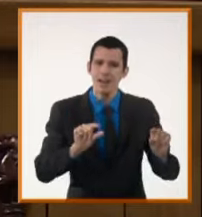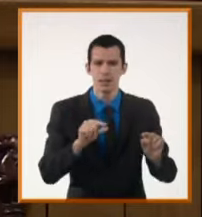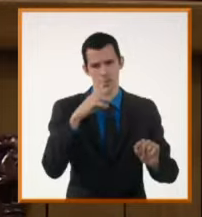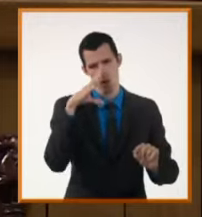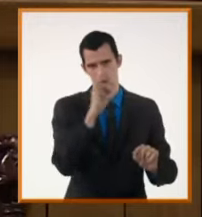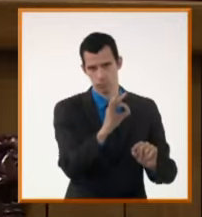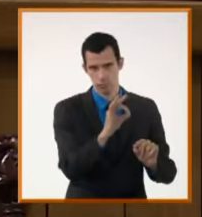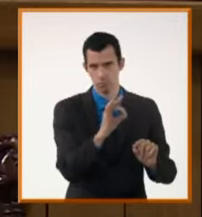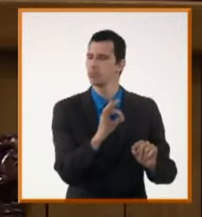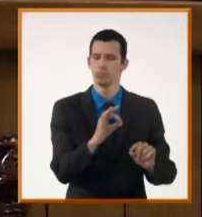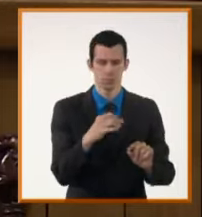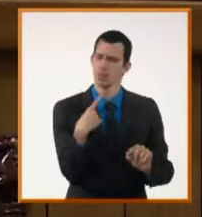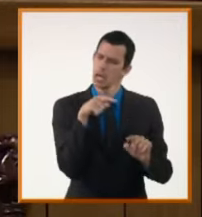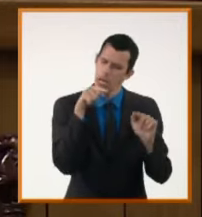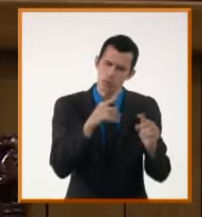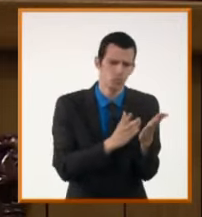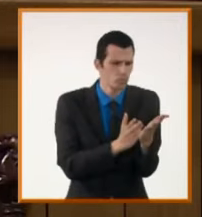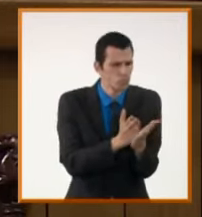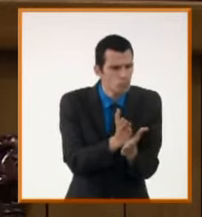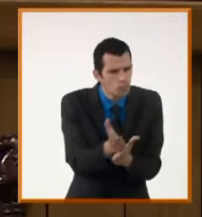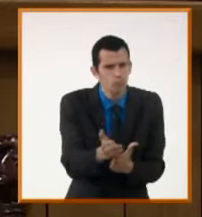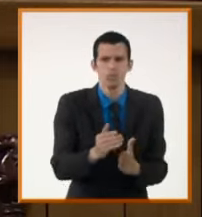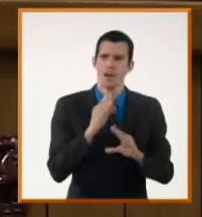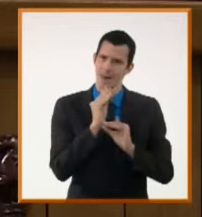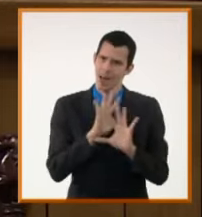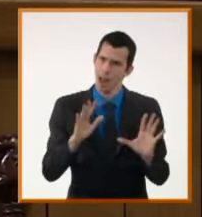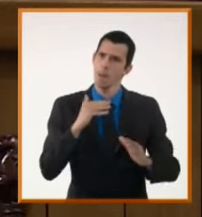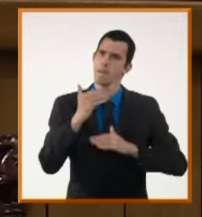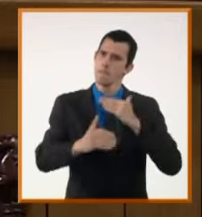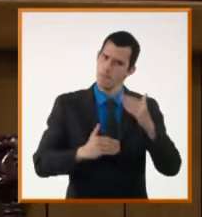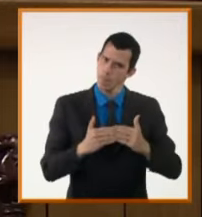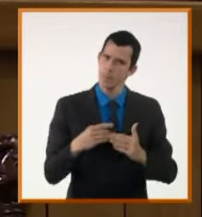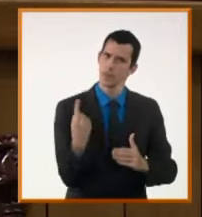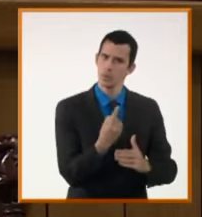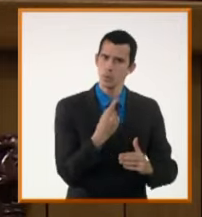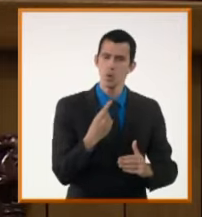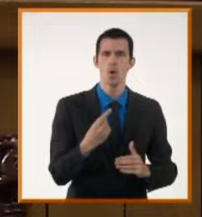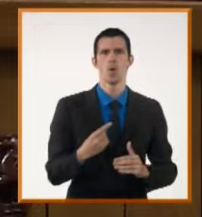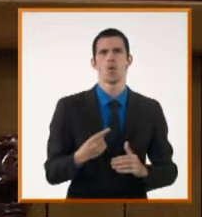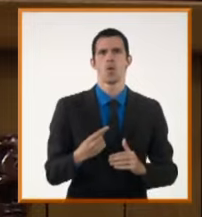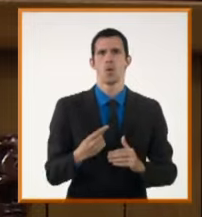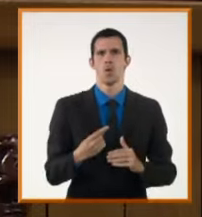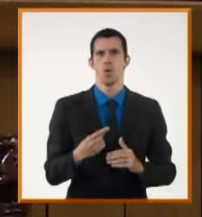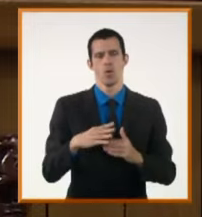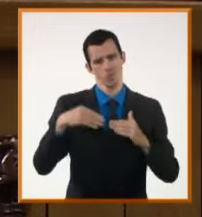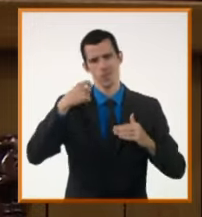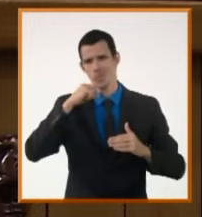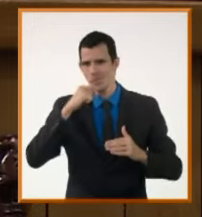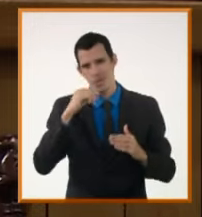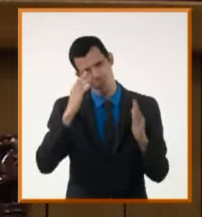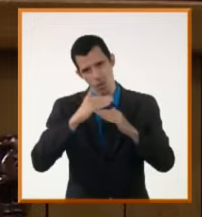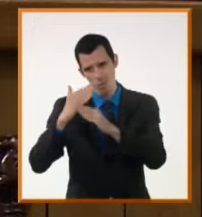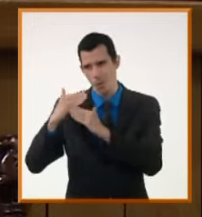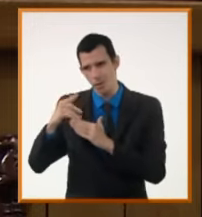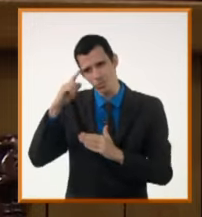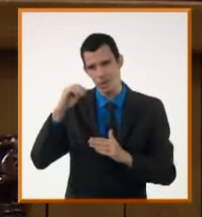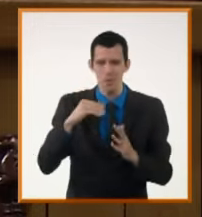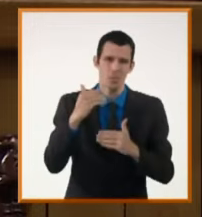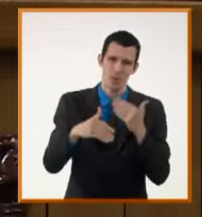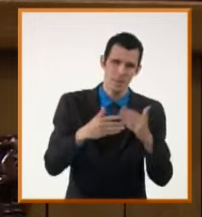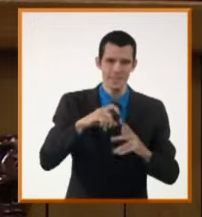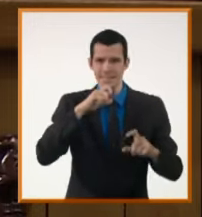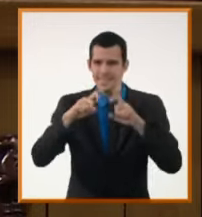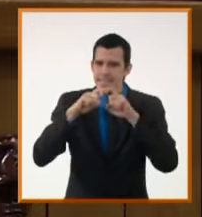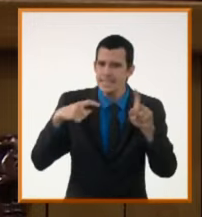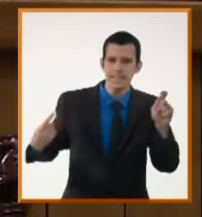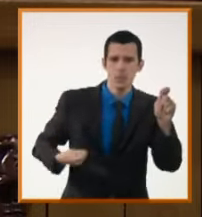tenido por la falta de divisas en mantener su estabilidad en varios productos. De hecho, en diciembre se está haciendo un gran esfuerzo,